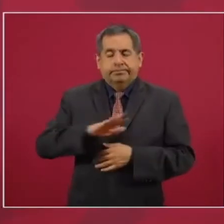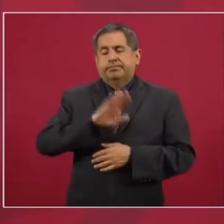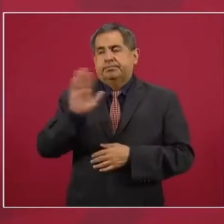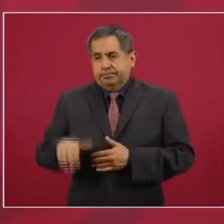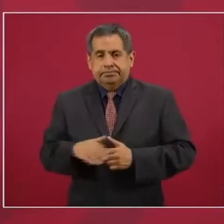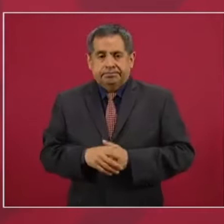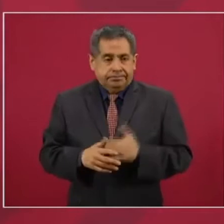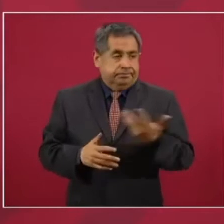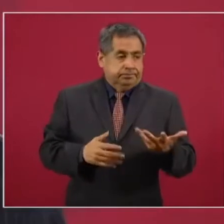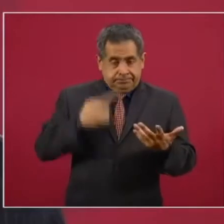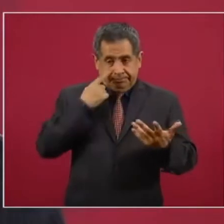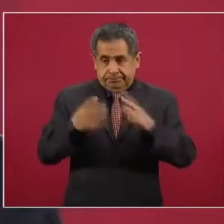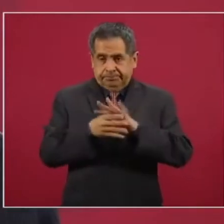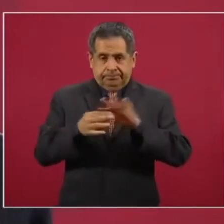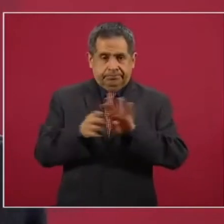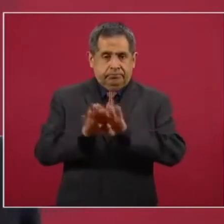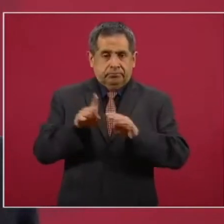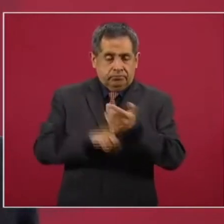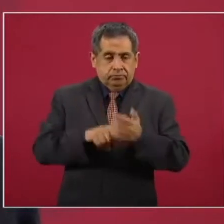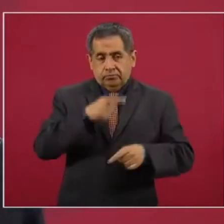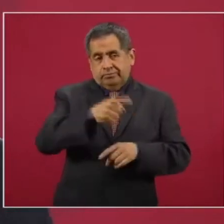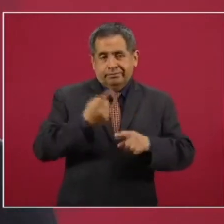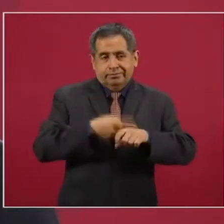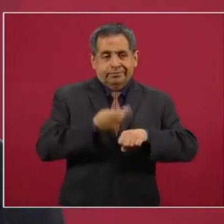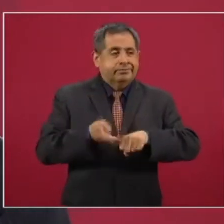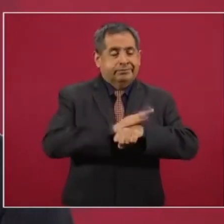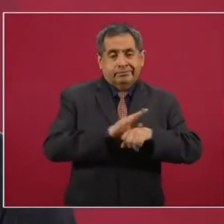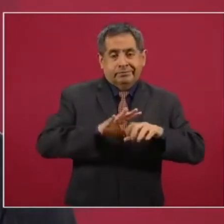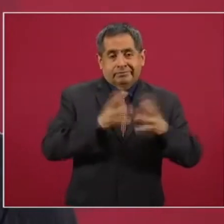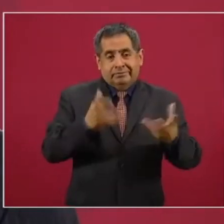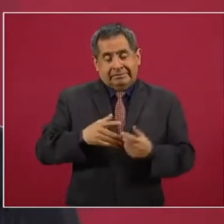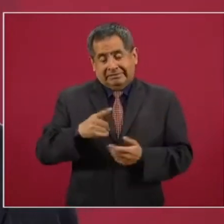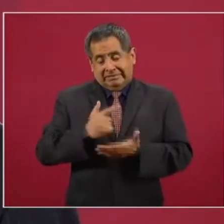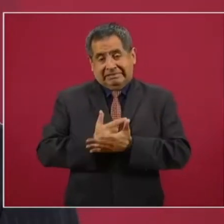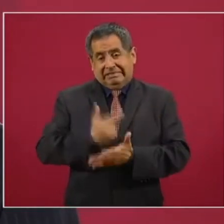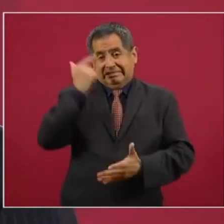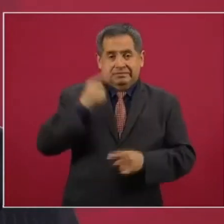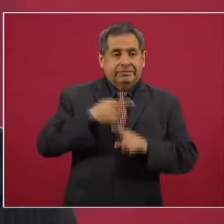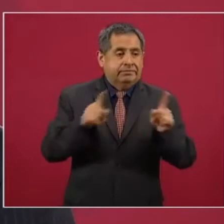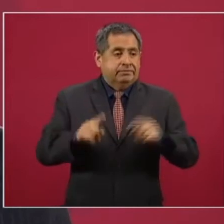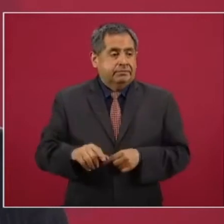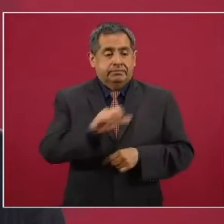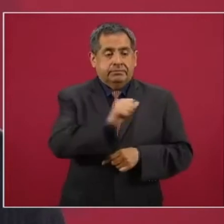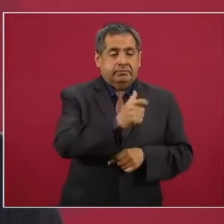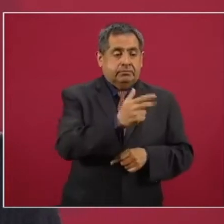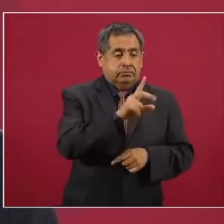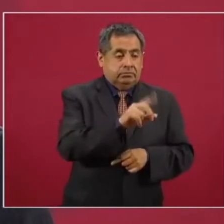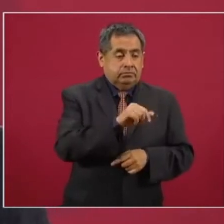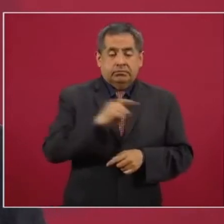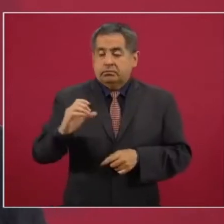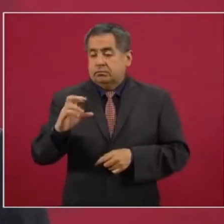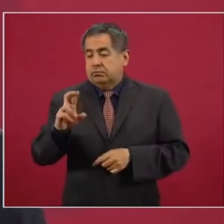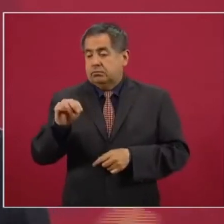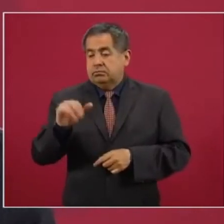activos. Es una epidemia de una enfermedad aguda, no de una enfermedad crónica. Esto es muy diferente a las enfermedades crónicas. Quien